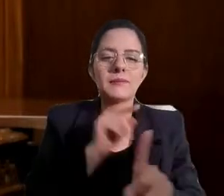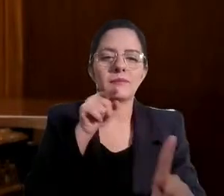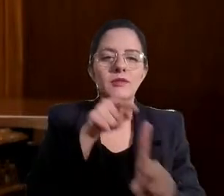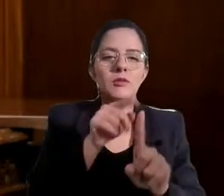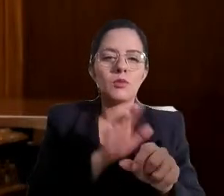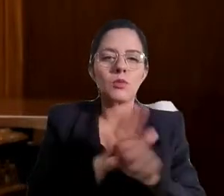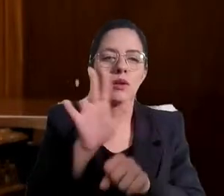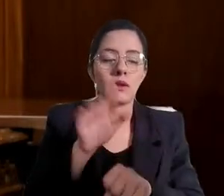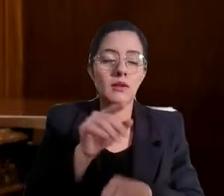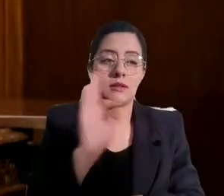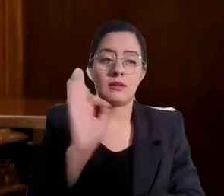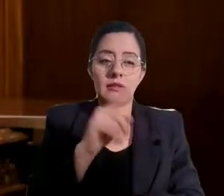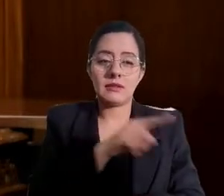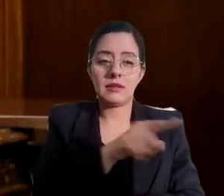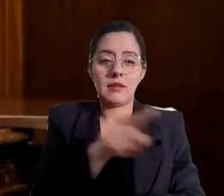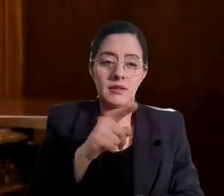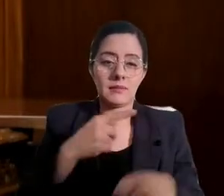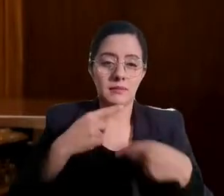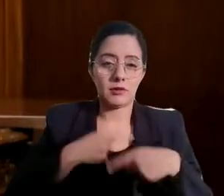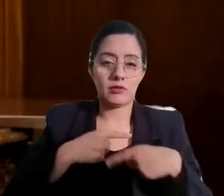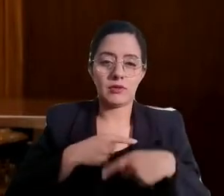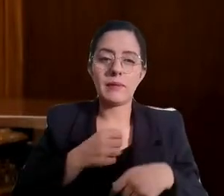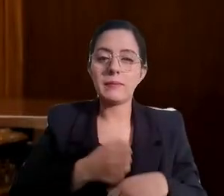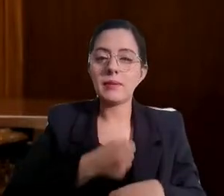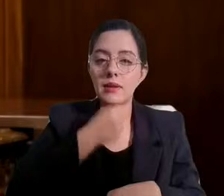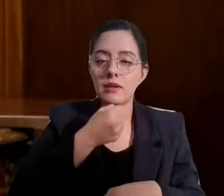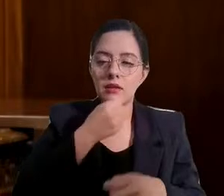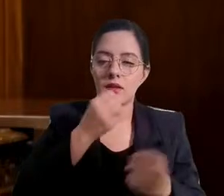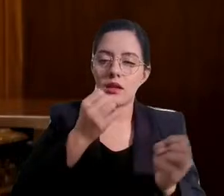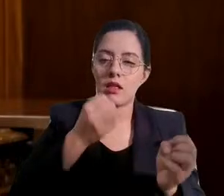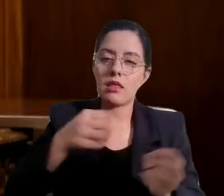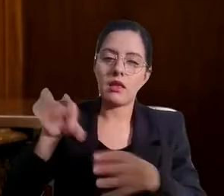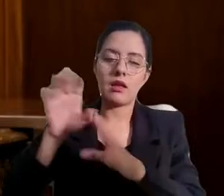los delitos de abandono y maltrato familiar